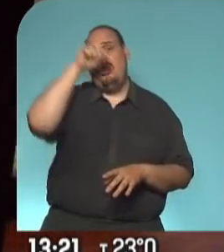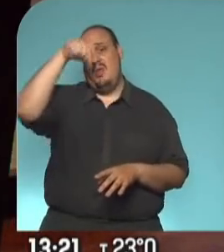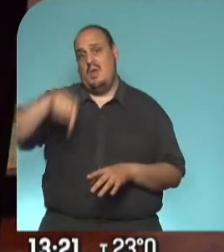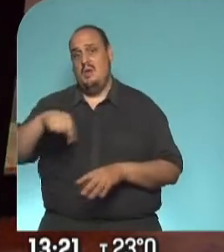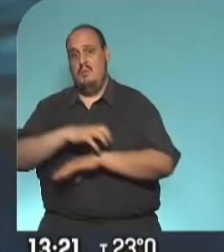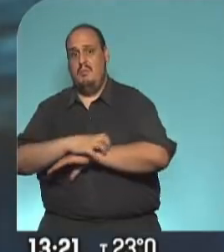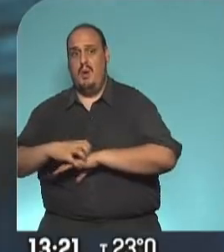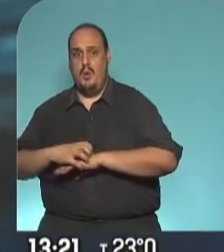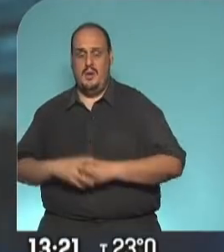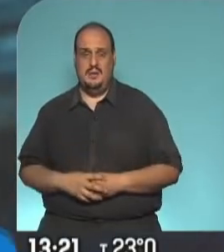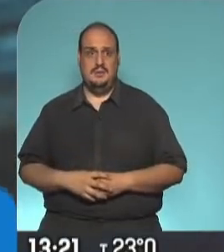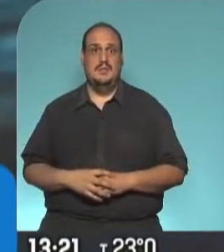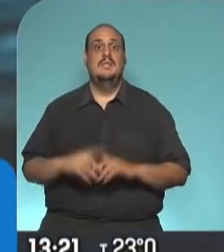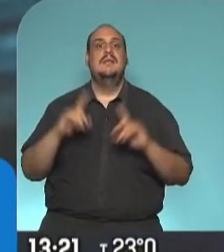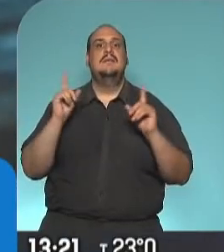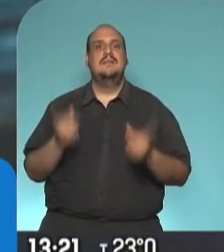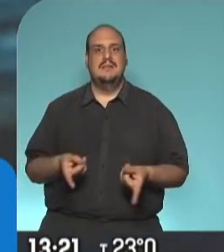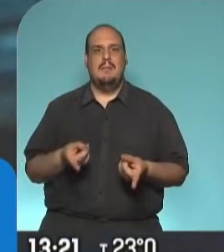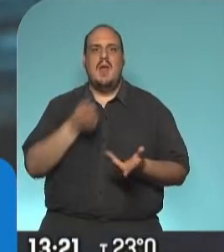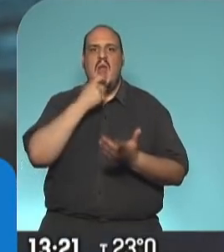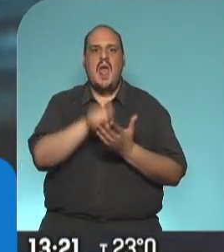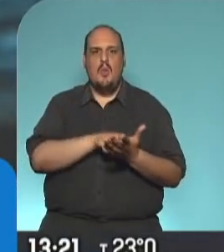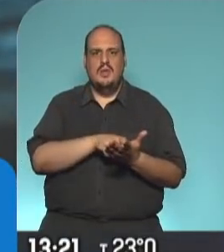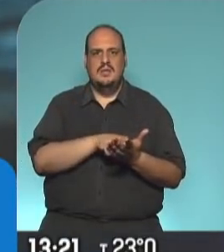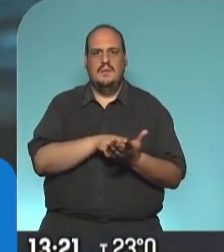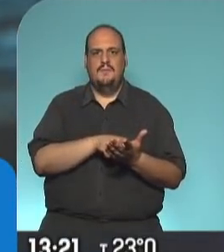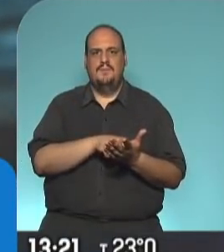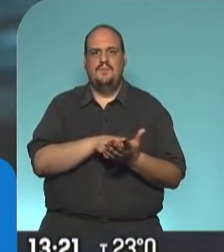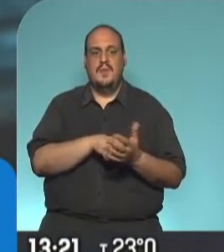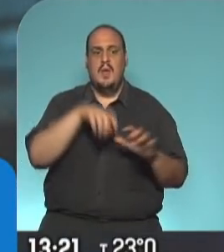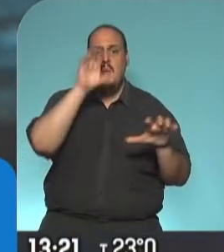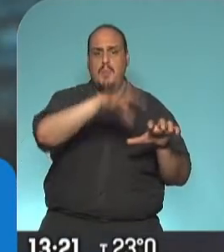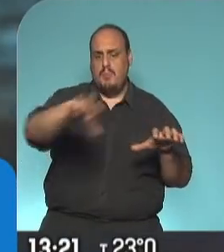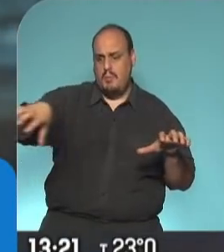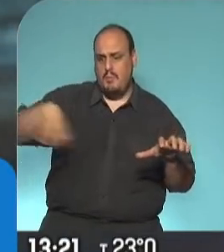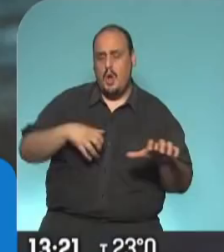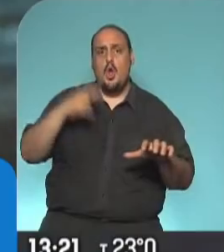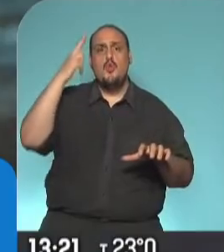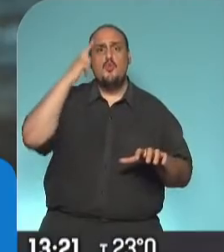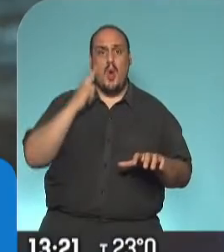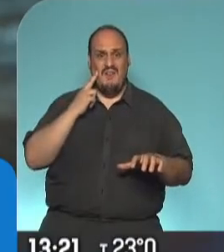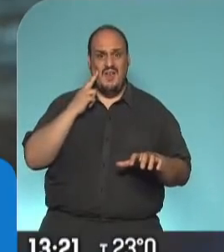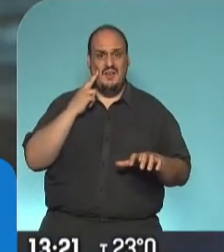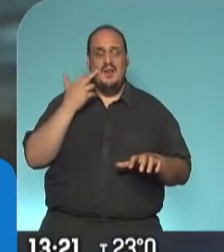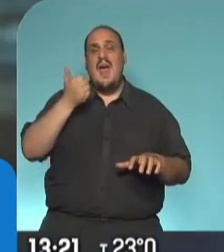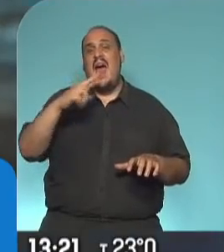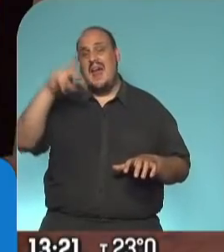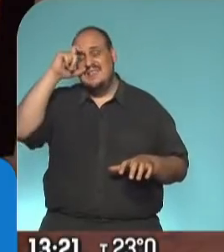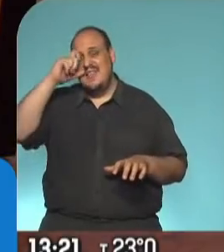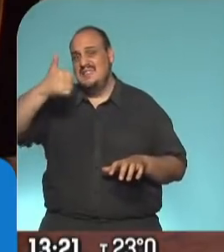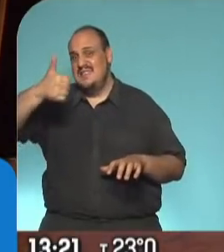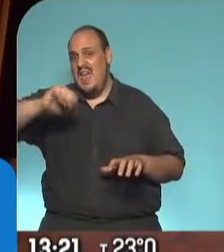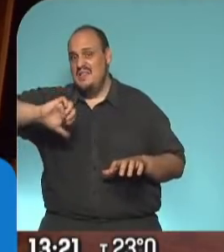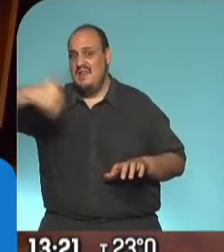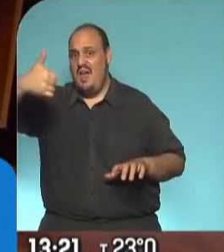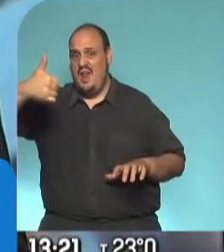porque también por las encuestas, ¿no? Dan que Arce ganaría en 6 de los 9 departamentos y de vuelta no llega a cosa que Evo en